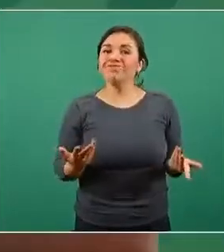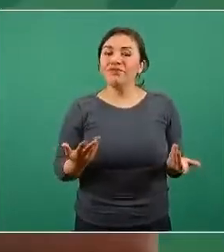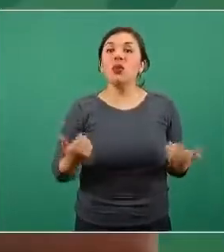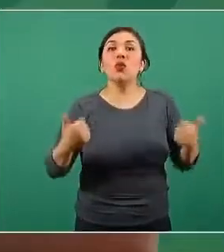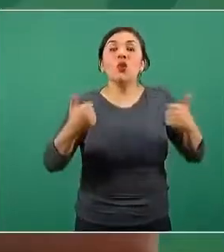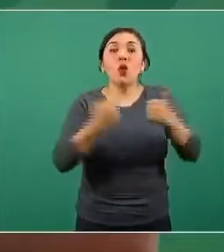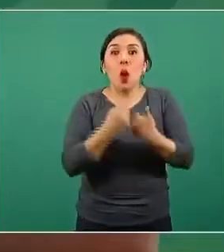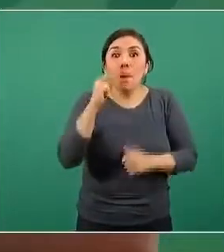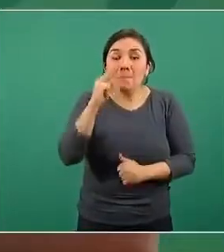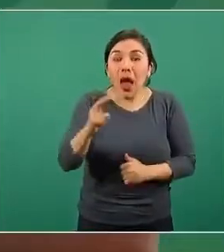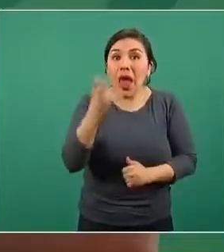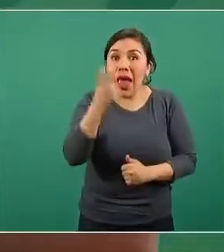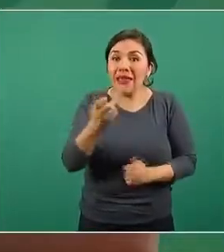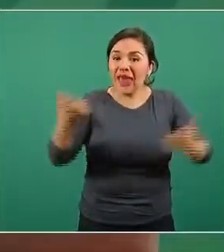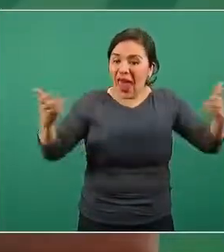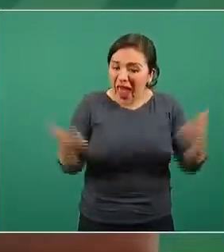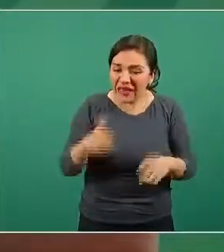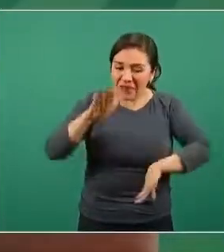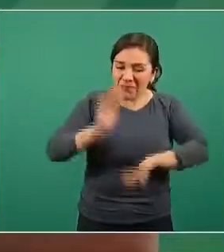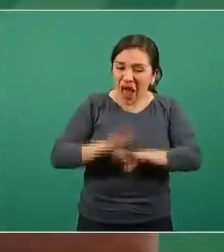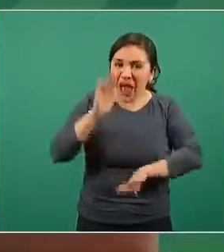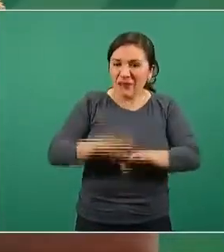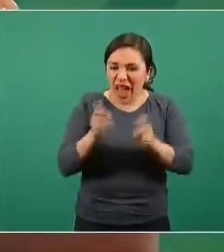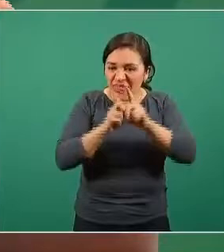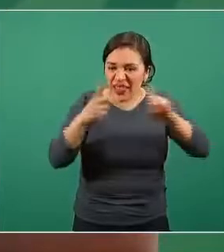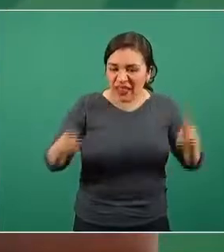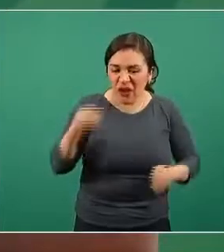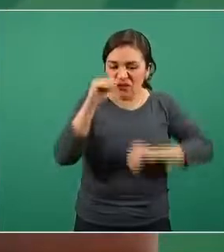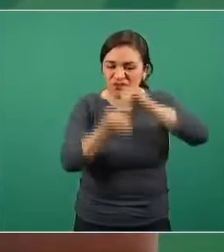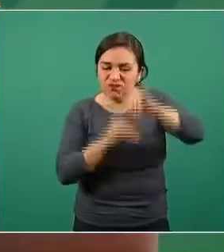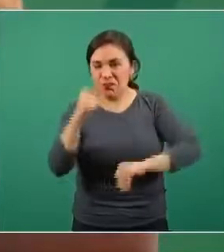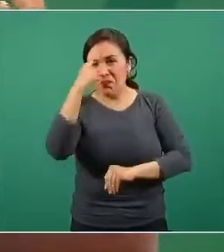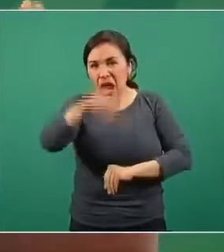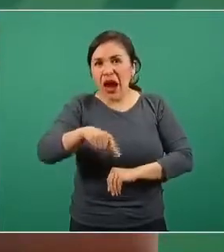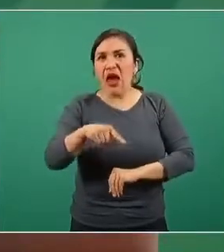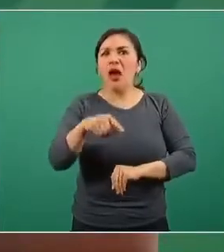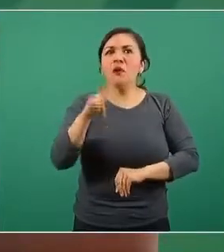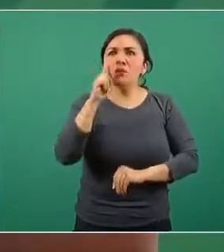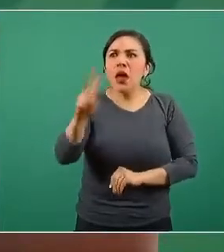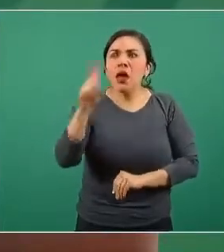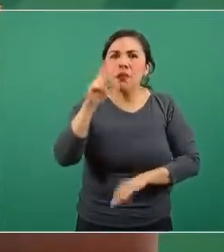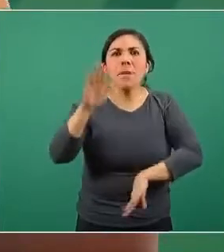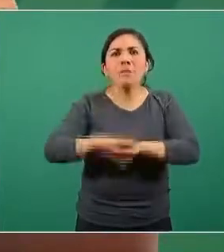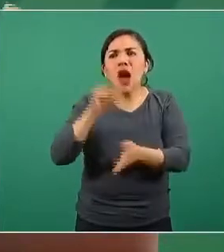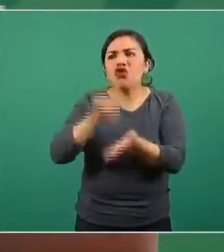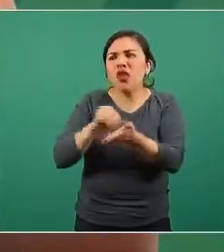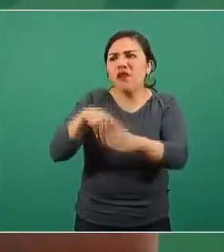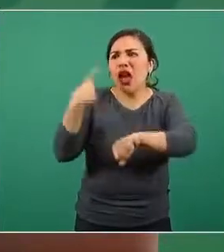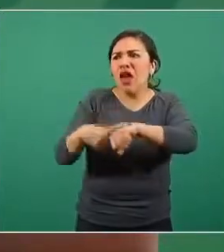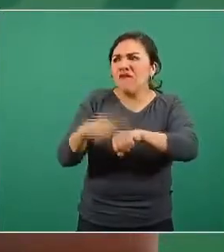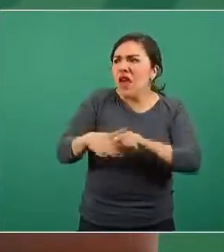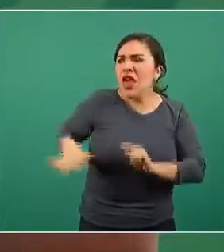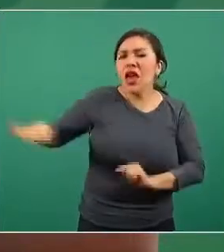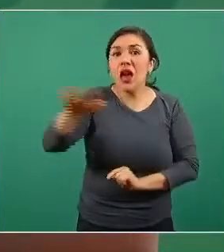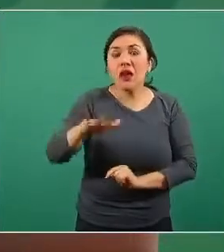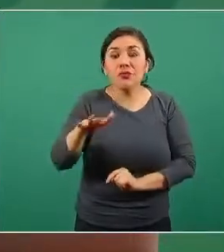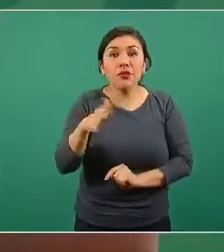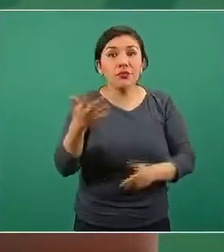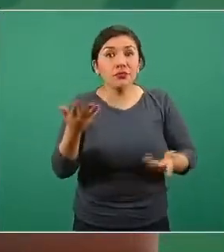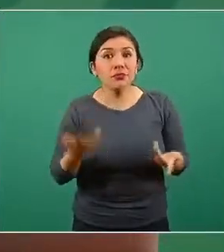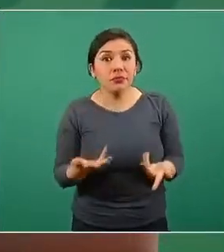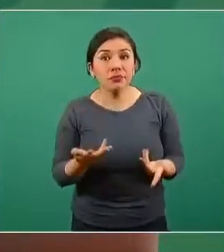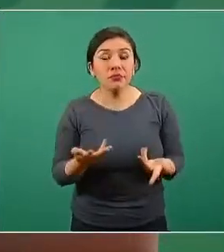con el desarrollo de los casos activos, no tenemos